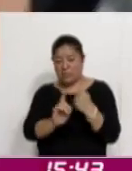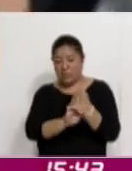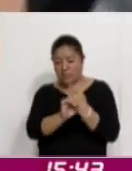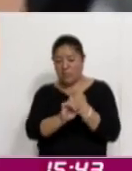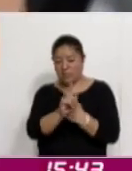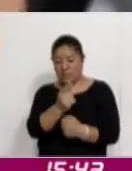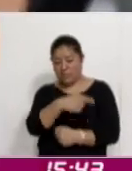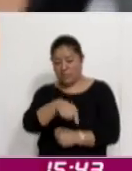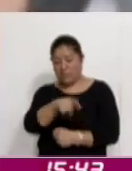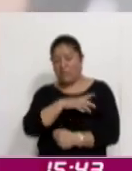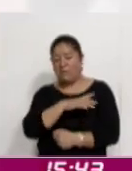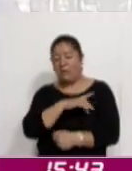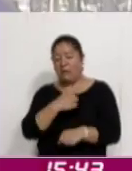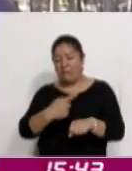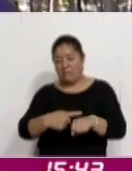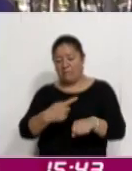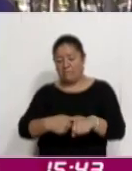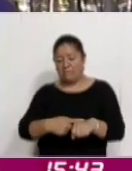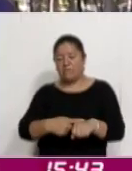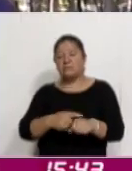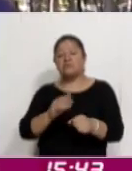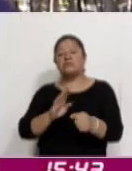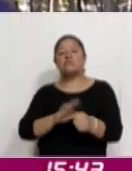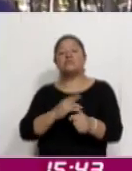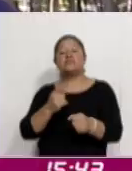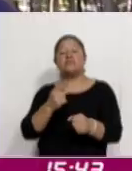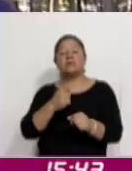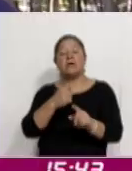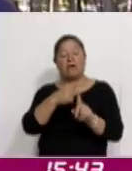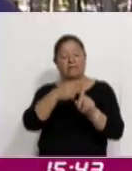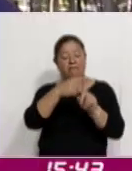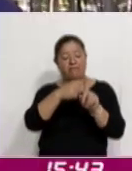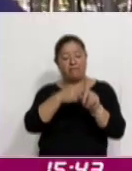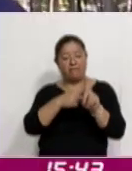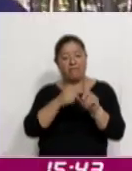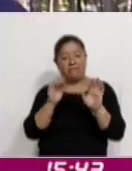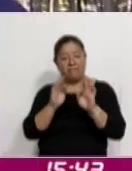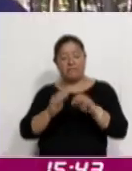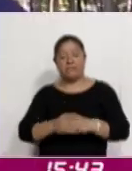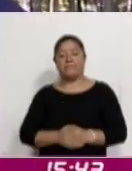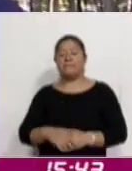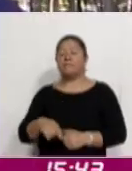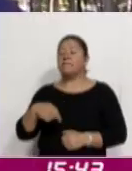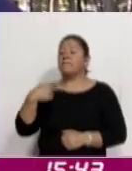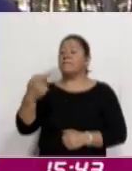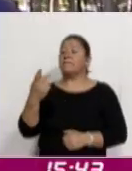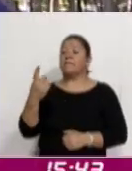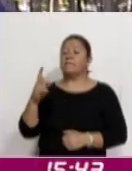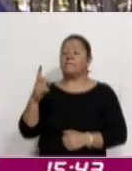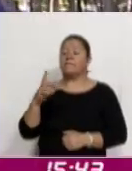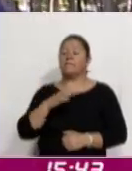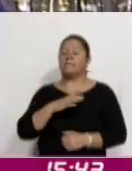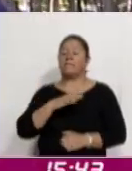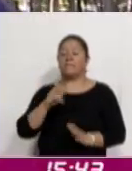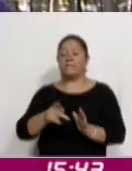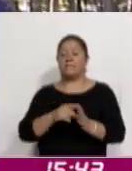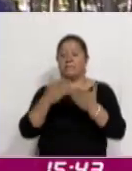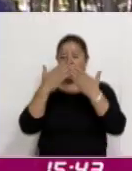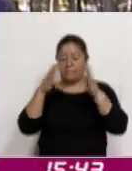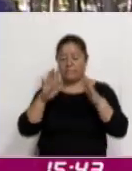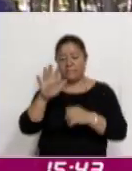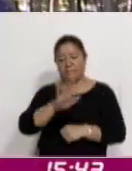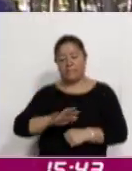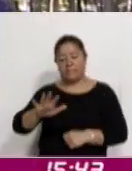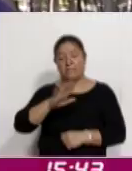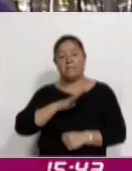a las bajas temperaturas. En el mes de diciembre se va a abrir la vacunación a toda la población en general, en